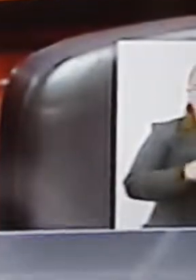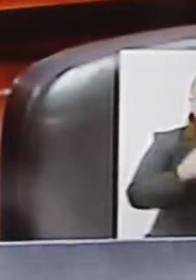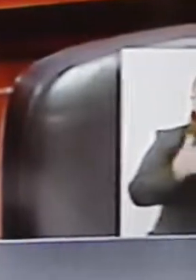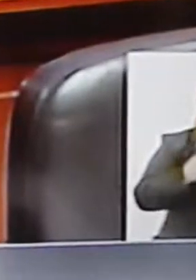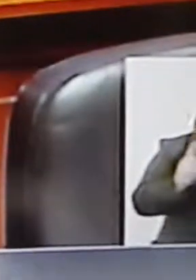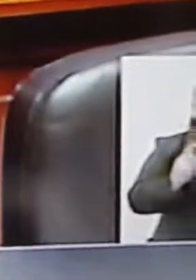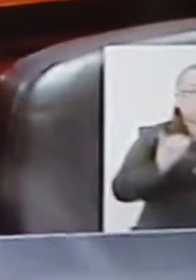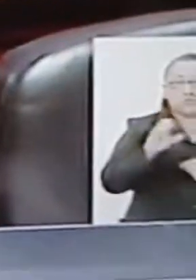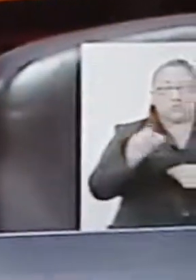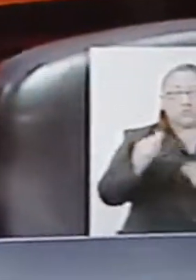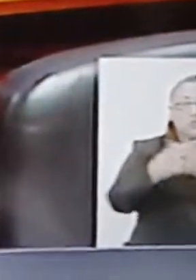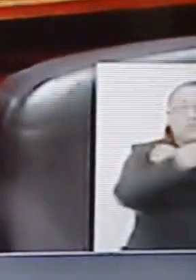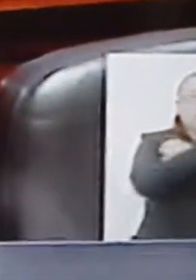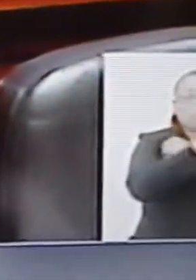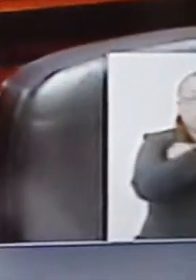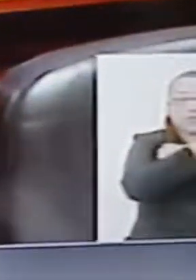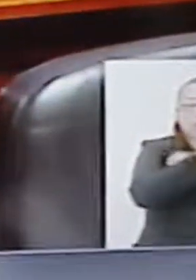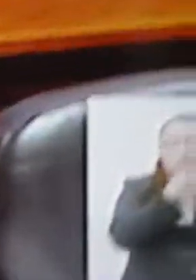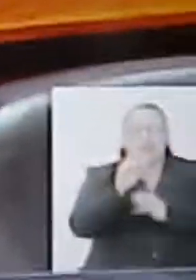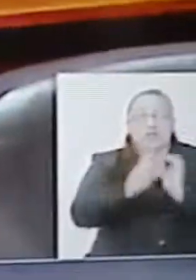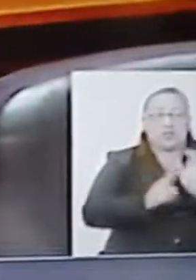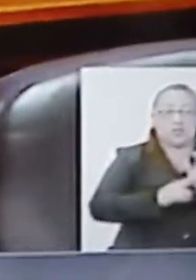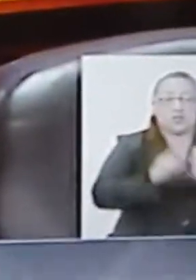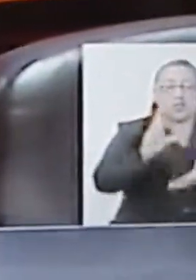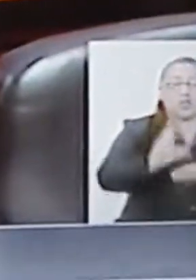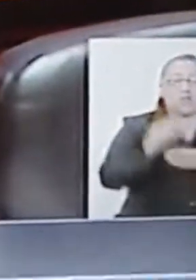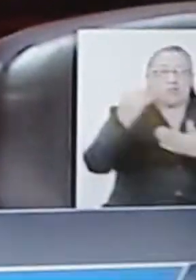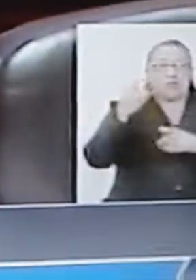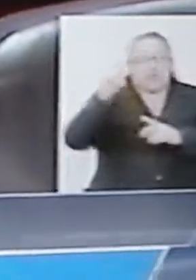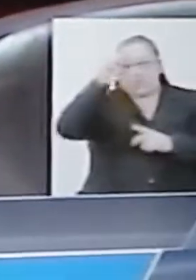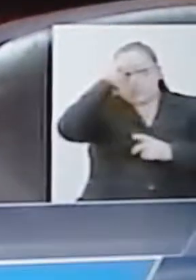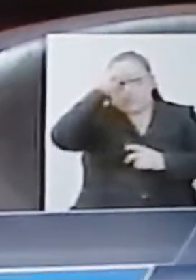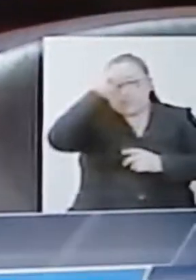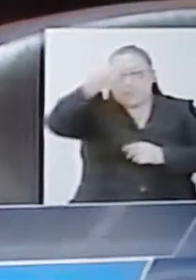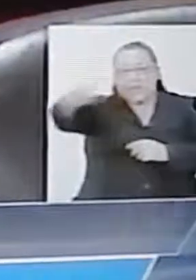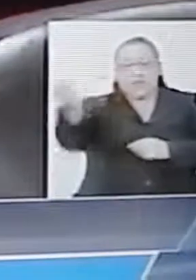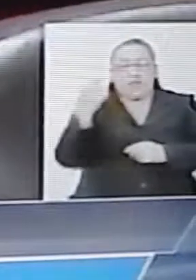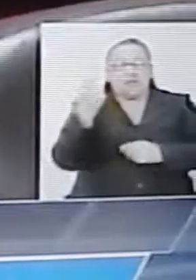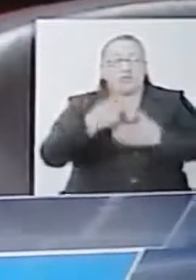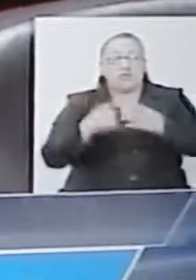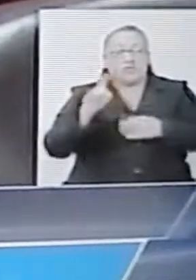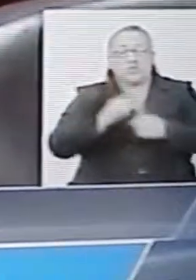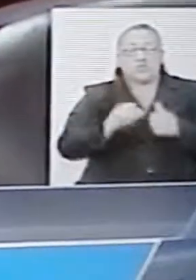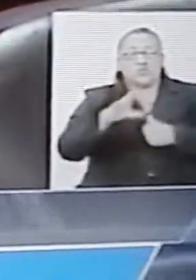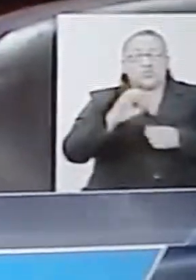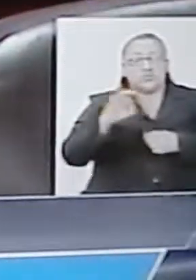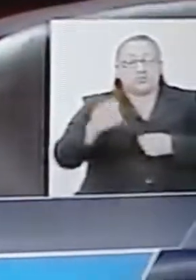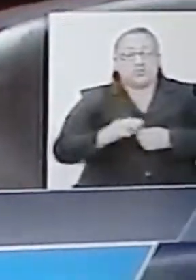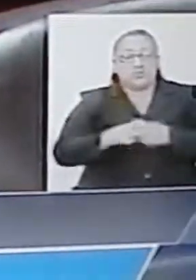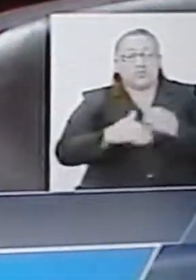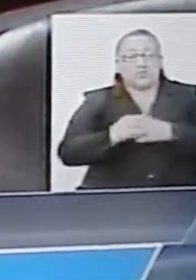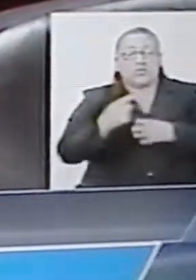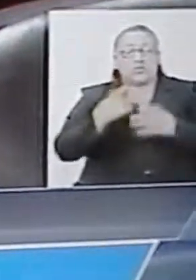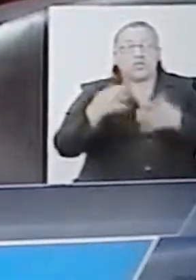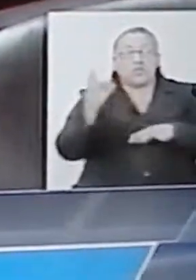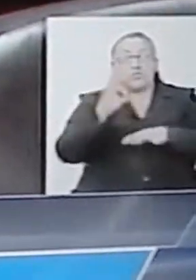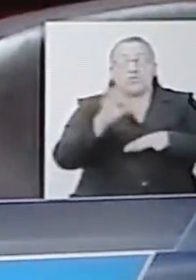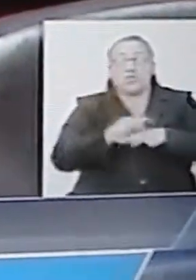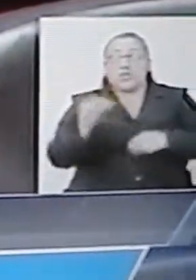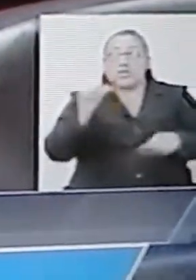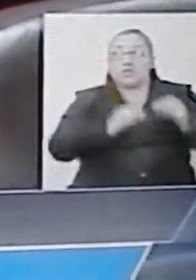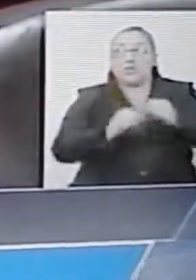Libertad, Ica, Lambayeque, mi región, Lima, Piura y Tumbes, que son los que utilizan el 50% de estos insecticidas